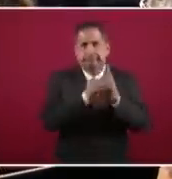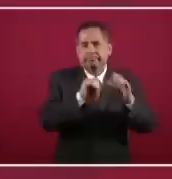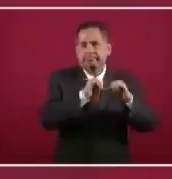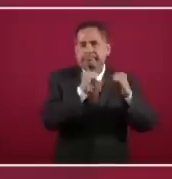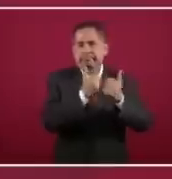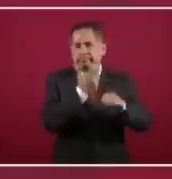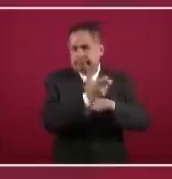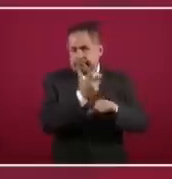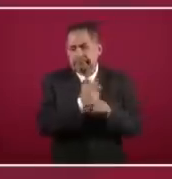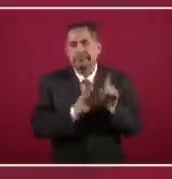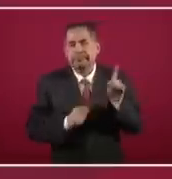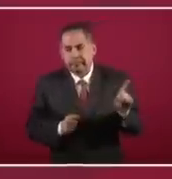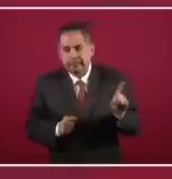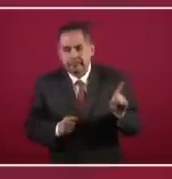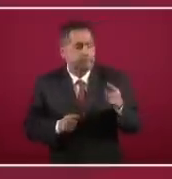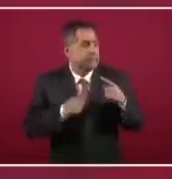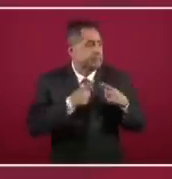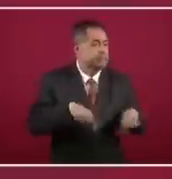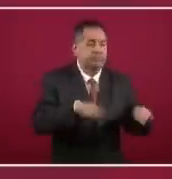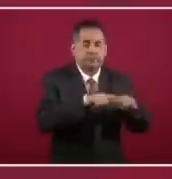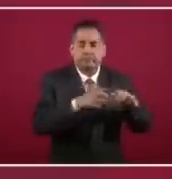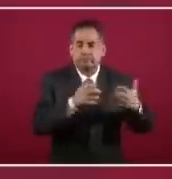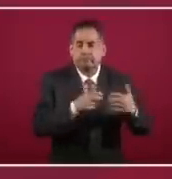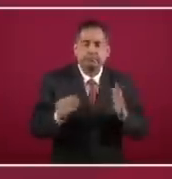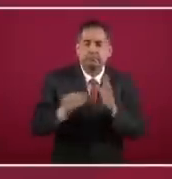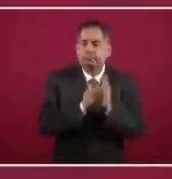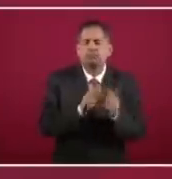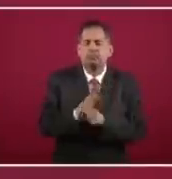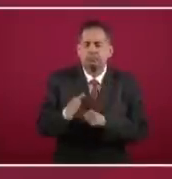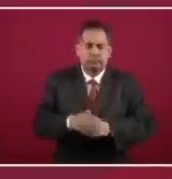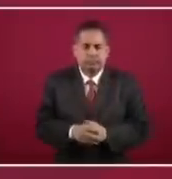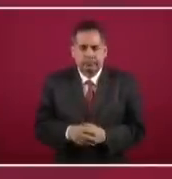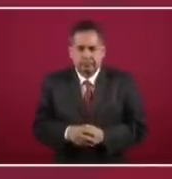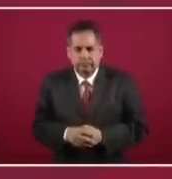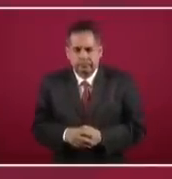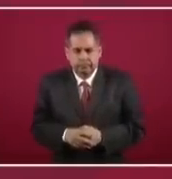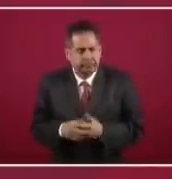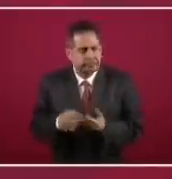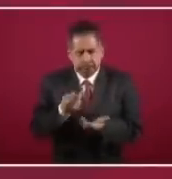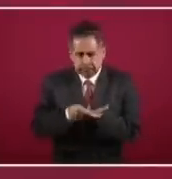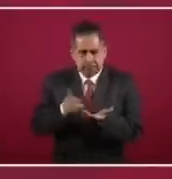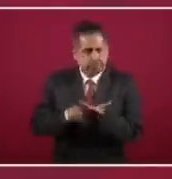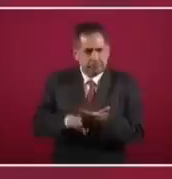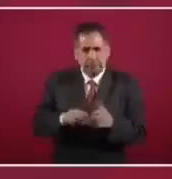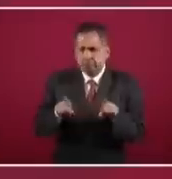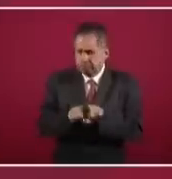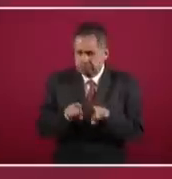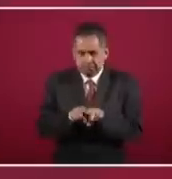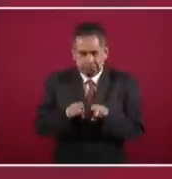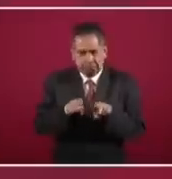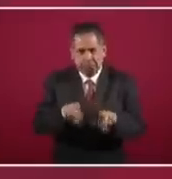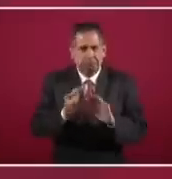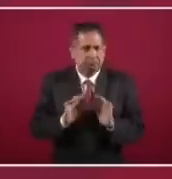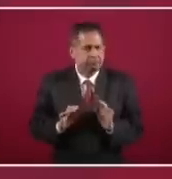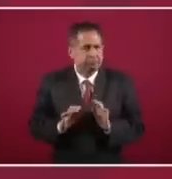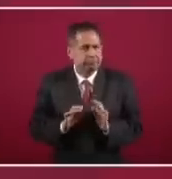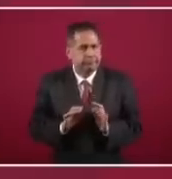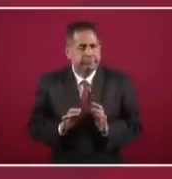corporativo de empresarios. En paralelo, no podría decir